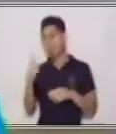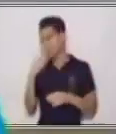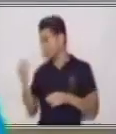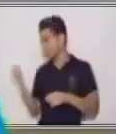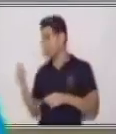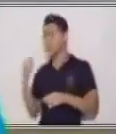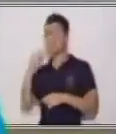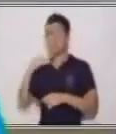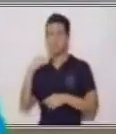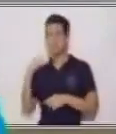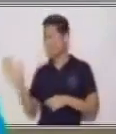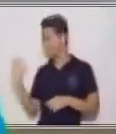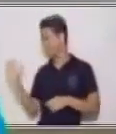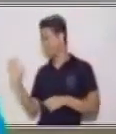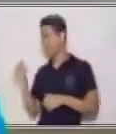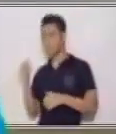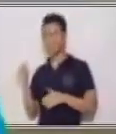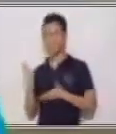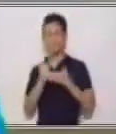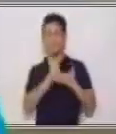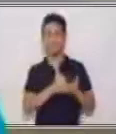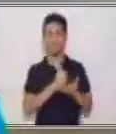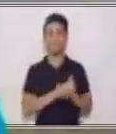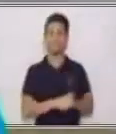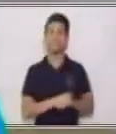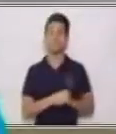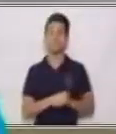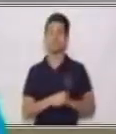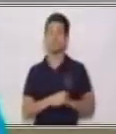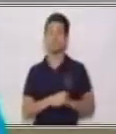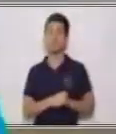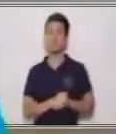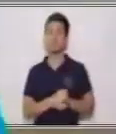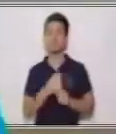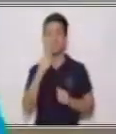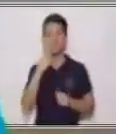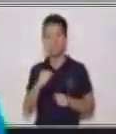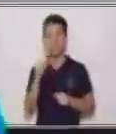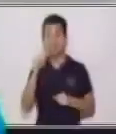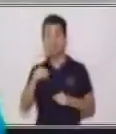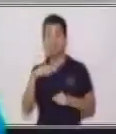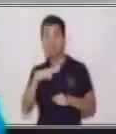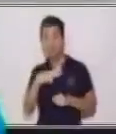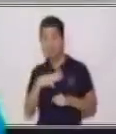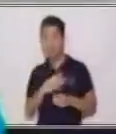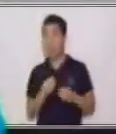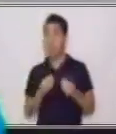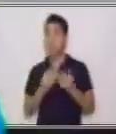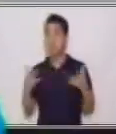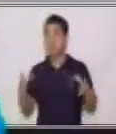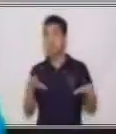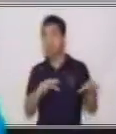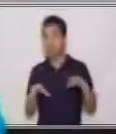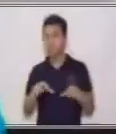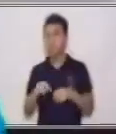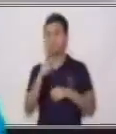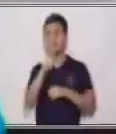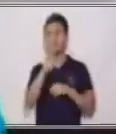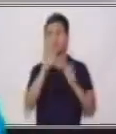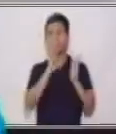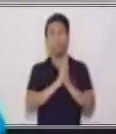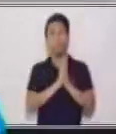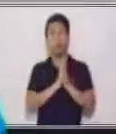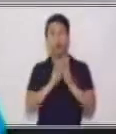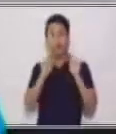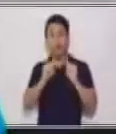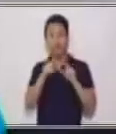acompaña Mauricio. Hola Mauricio. Teniendo presente que hay varias actividades que debemos de realizar, te recomiendo que aparte